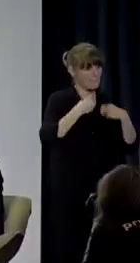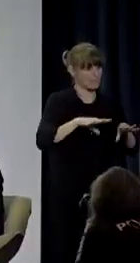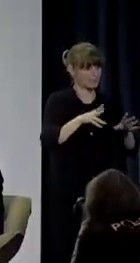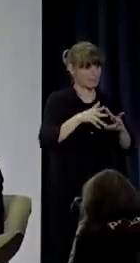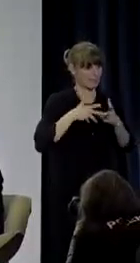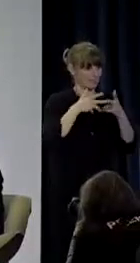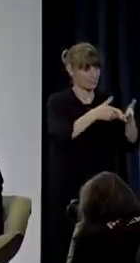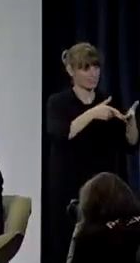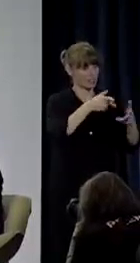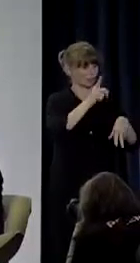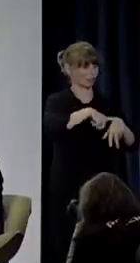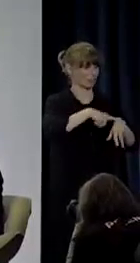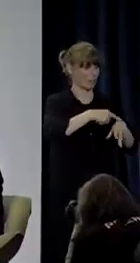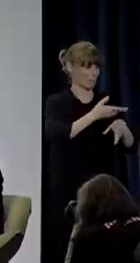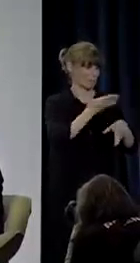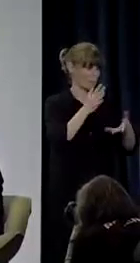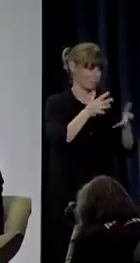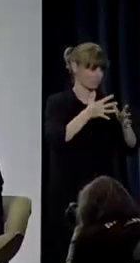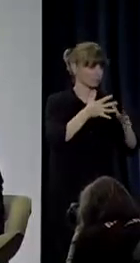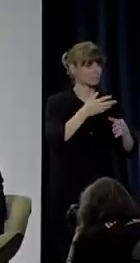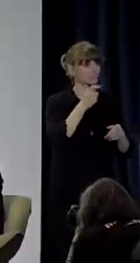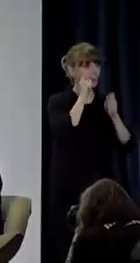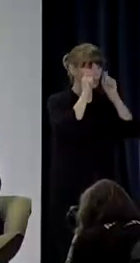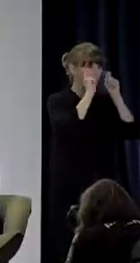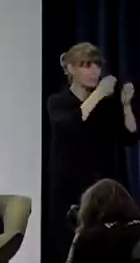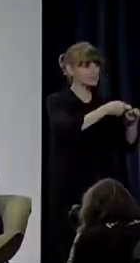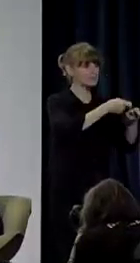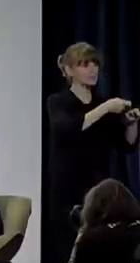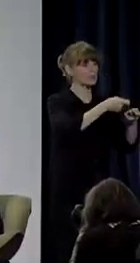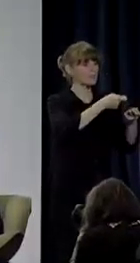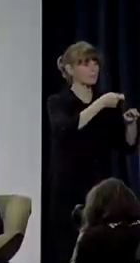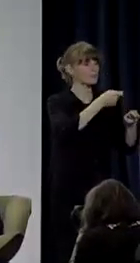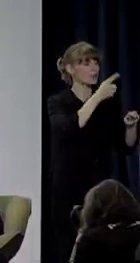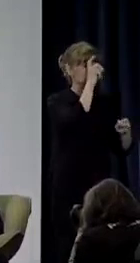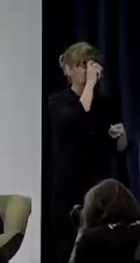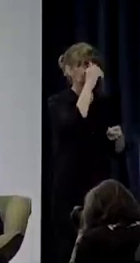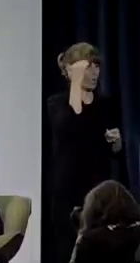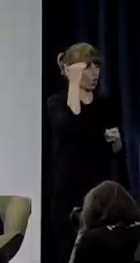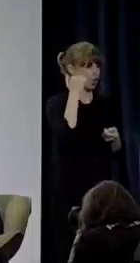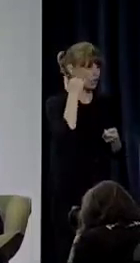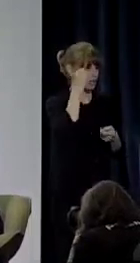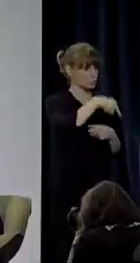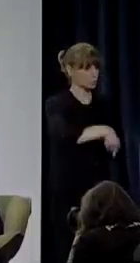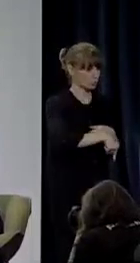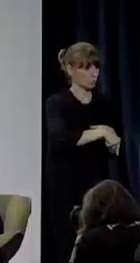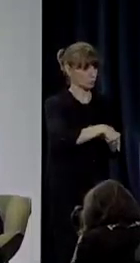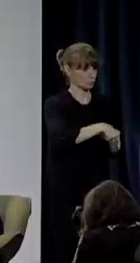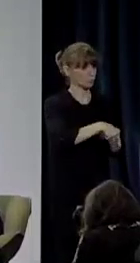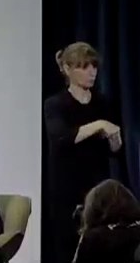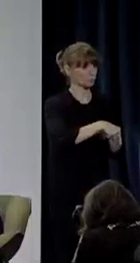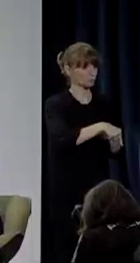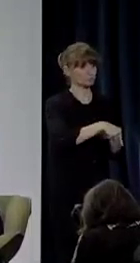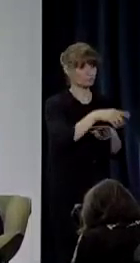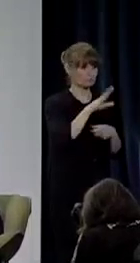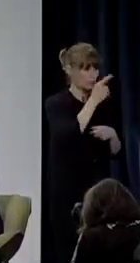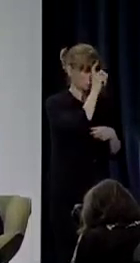un tiempo, yo soy médico de profesión, visité el hospital de Ilsan en Corea del Sur, que es el hospital donde se realizan en Corea todos